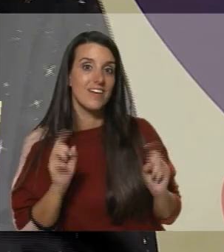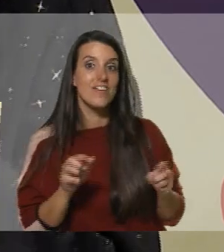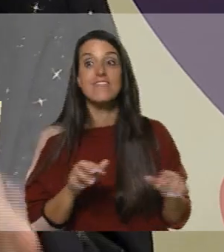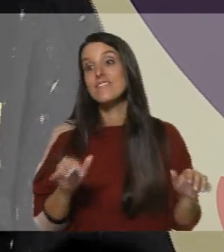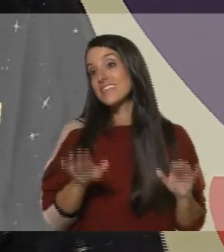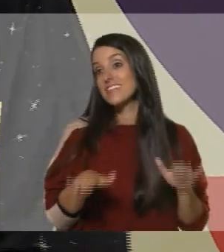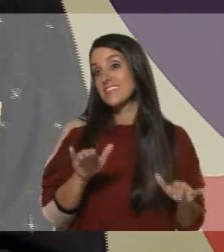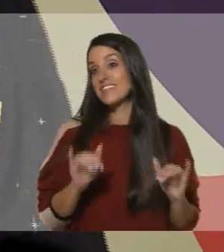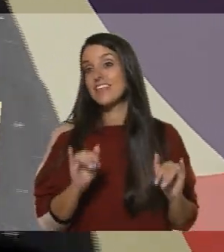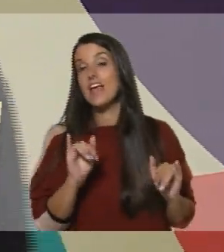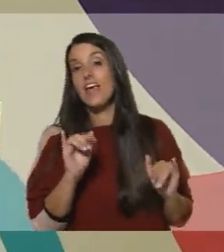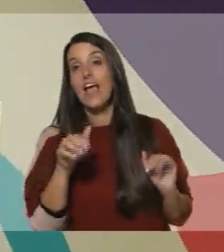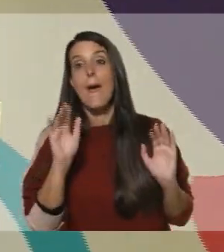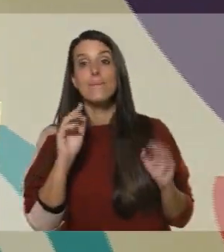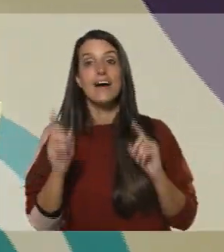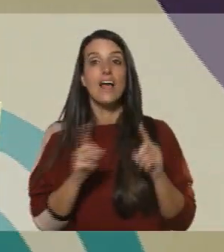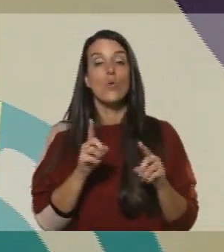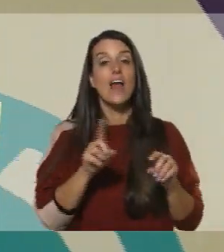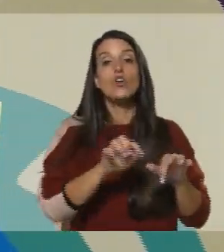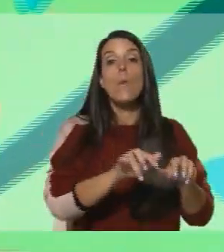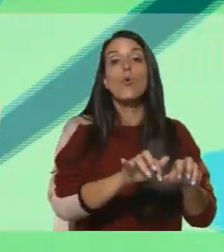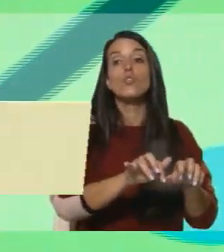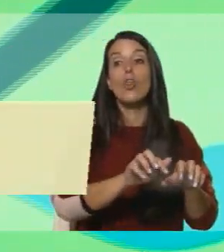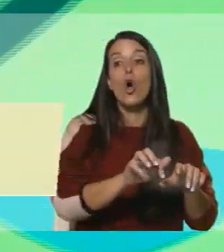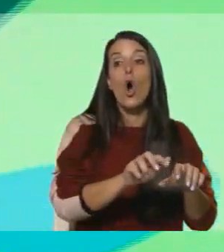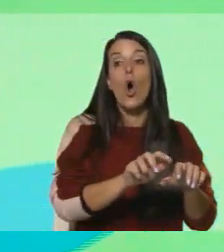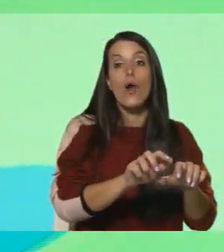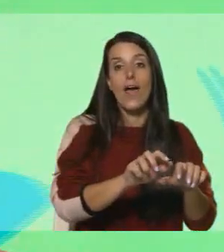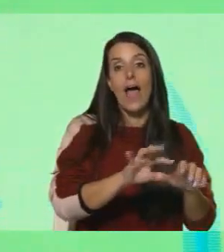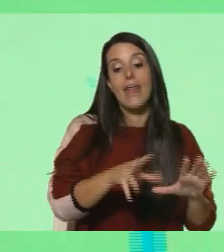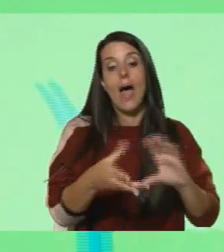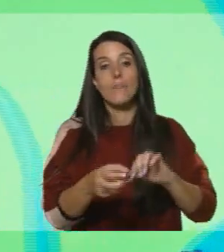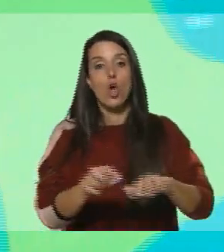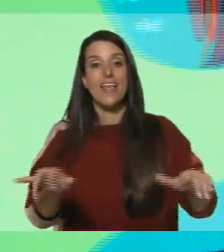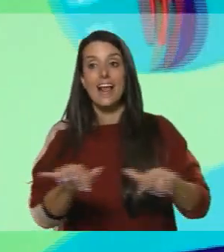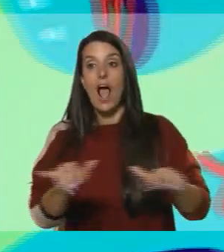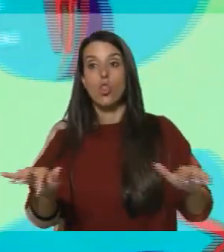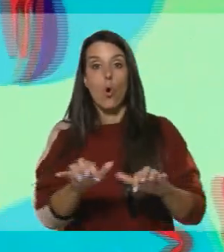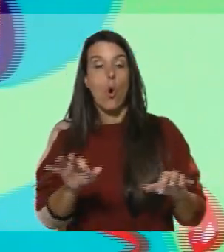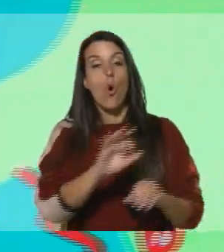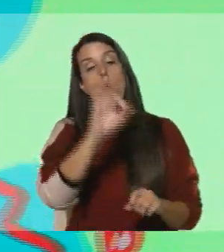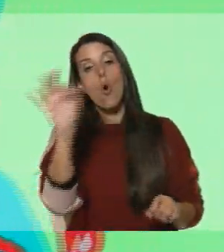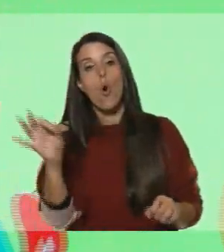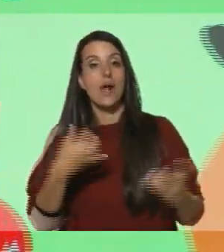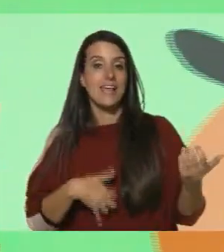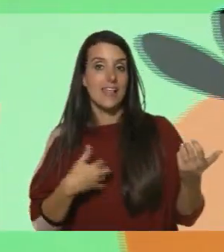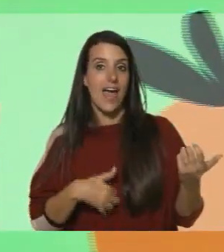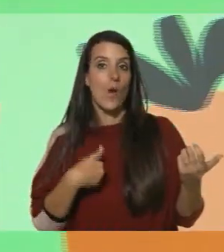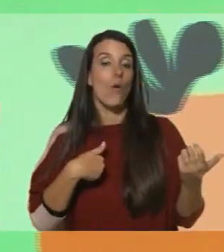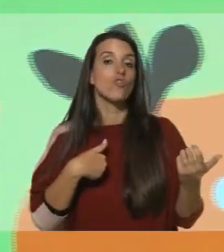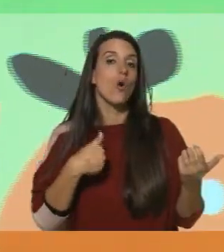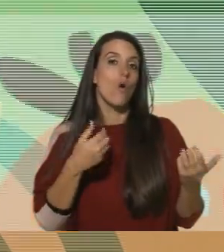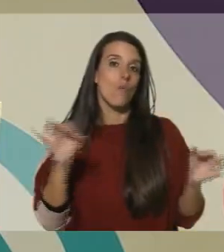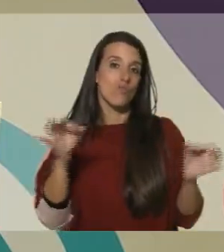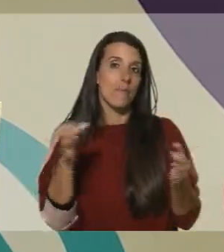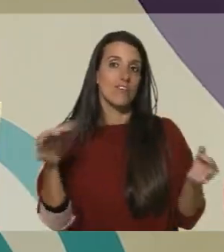sí, capaz que uso alguna compu. Lo cual está bárbaro, ¿no? Digo, sí. Para. Porque, claro. ¿No? Es como una, sí. Una. Cuando uno es músico está bárbaro,